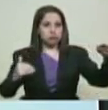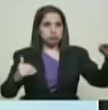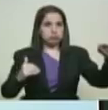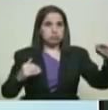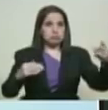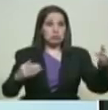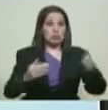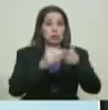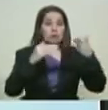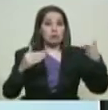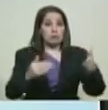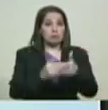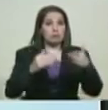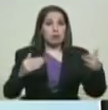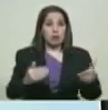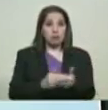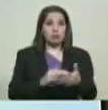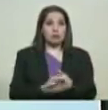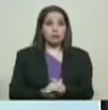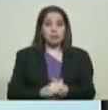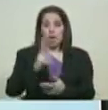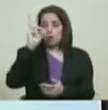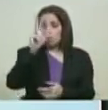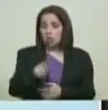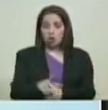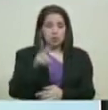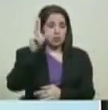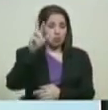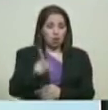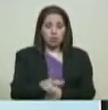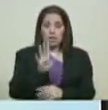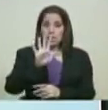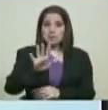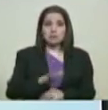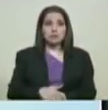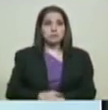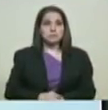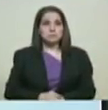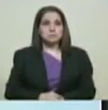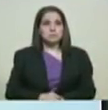agresión permanente. Diariamente, todos los medios,